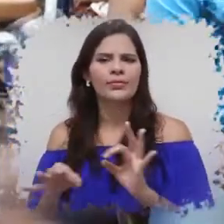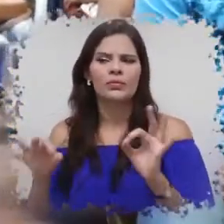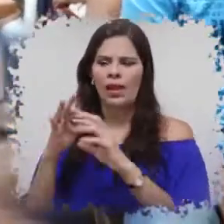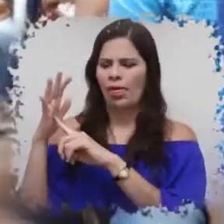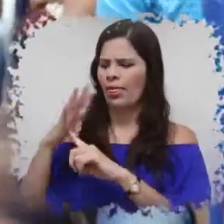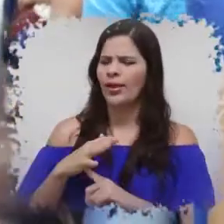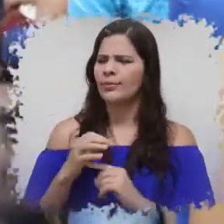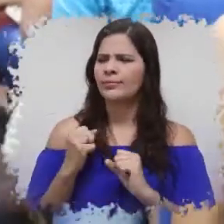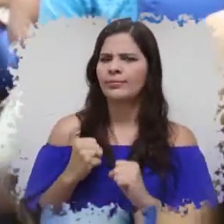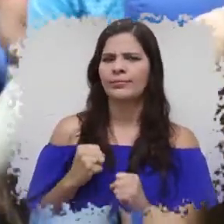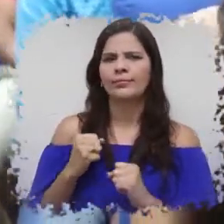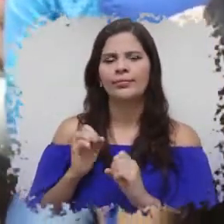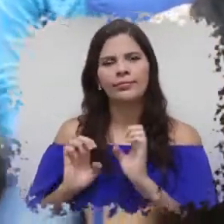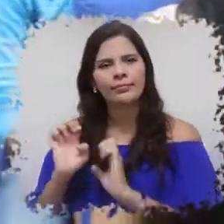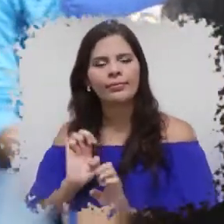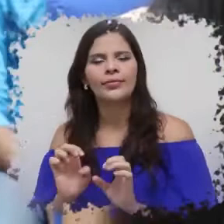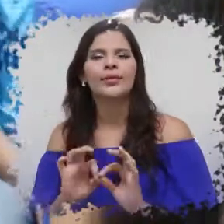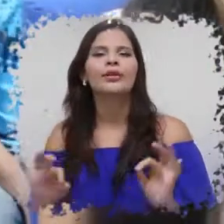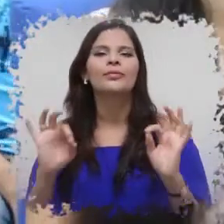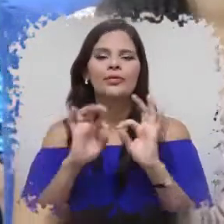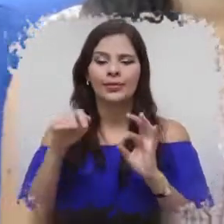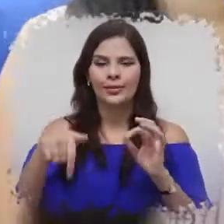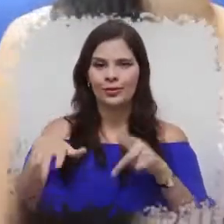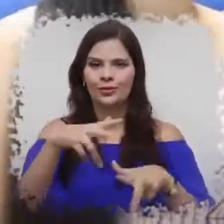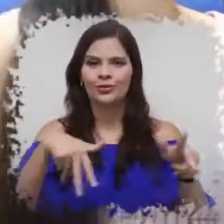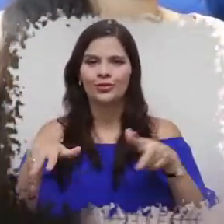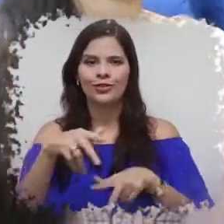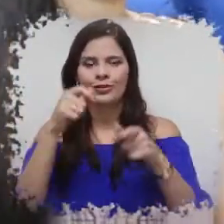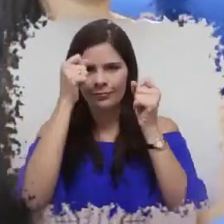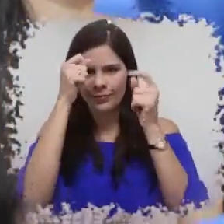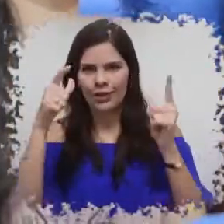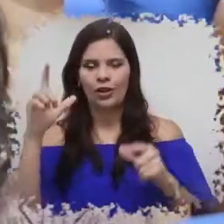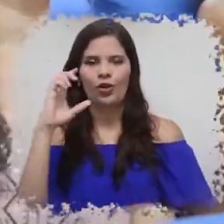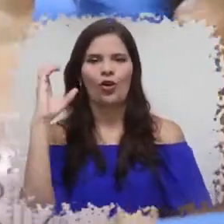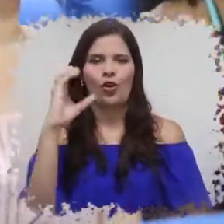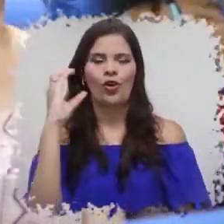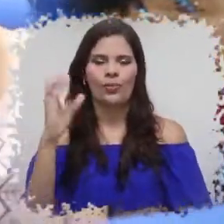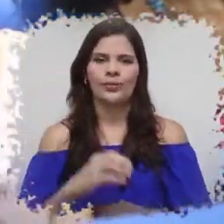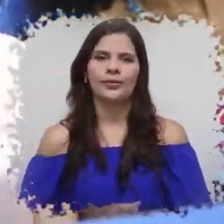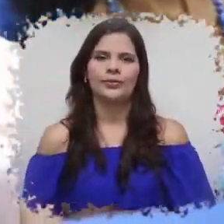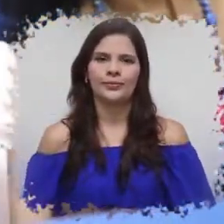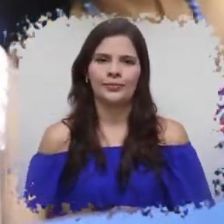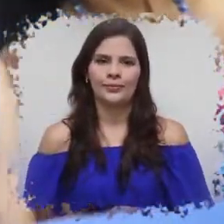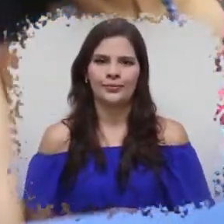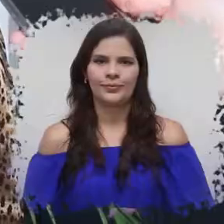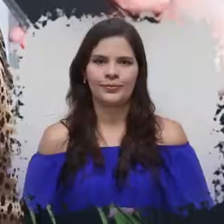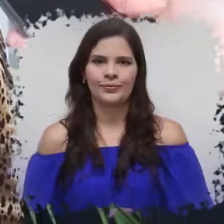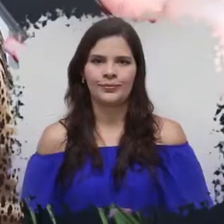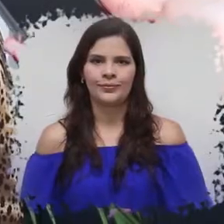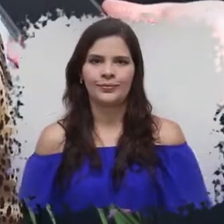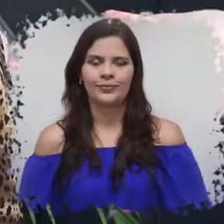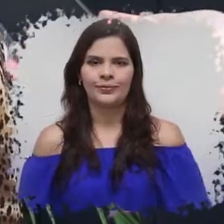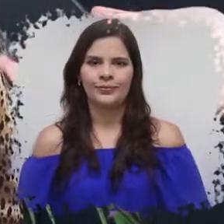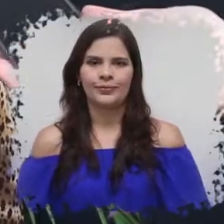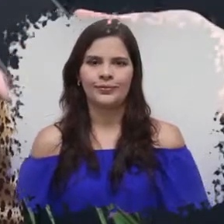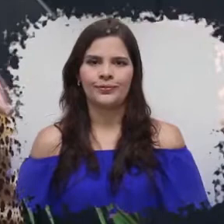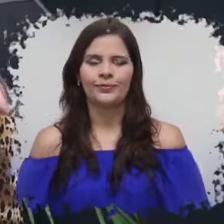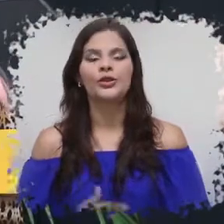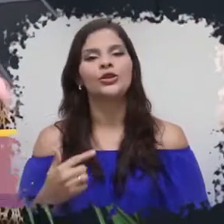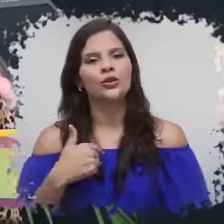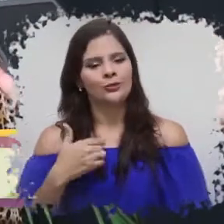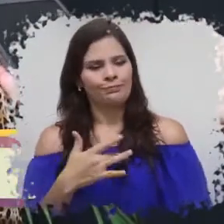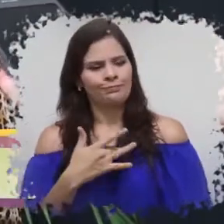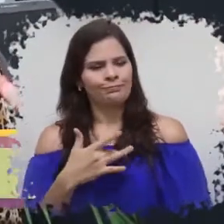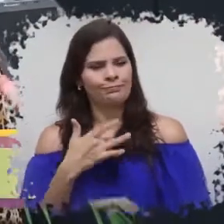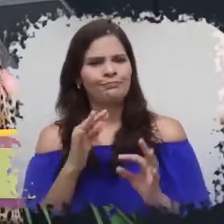en los imaginarios y práctica cotidiana de la sociedad y el Estado. Por lo tanto, yo por eso insisto que sí es muy importante a